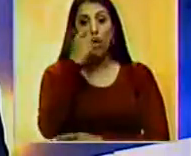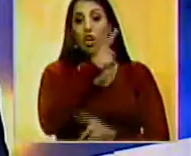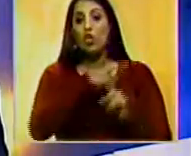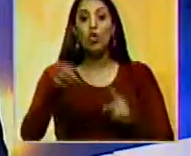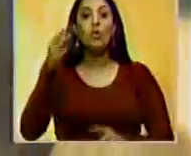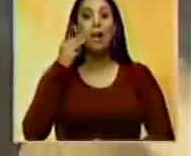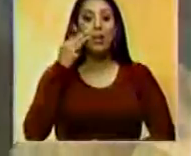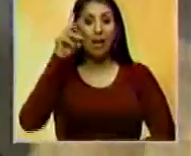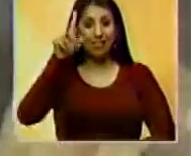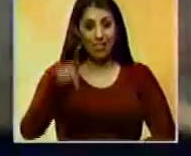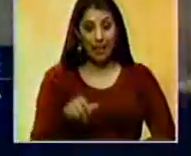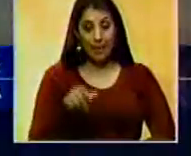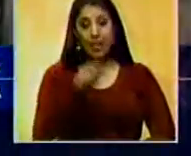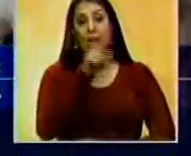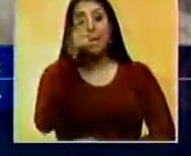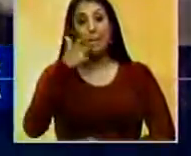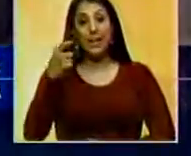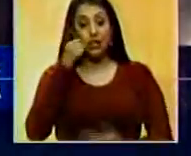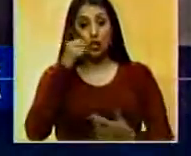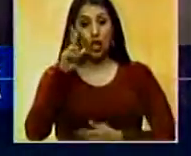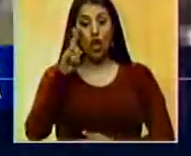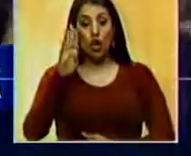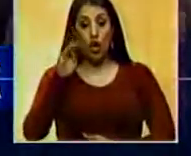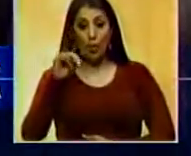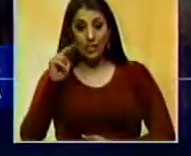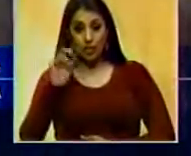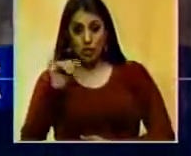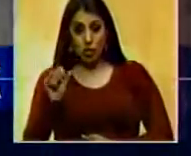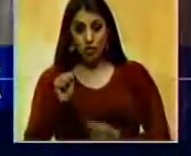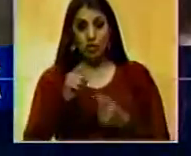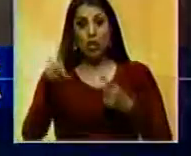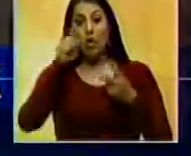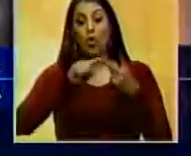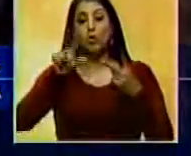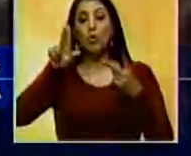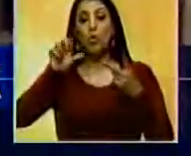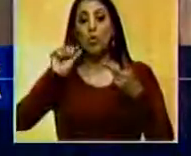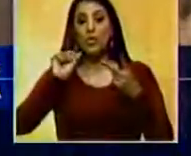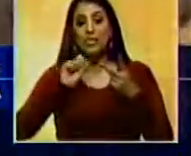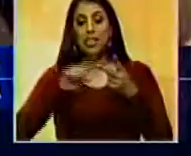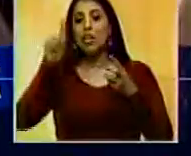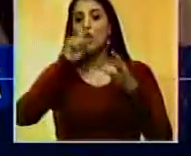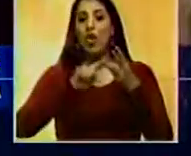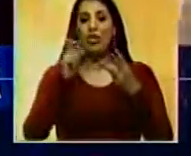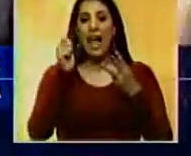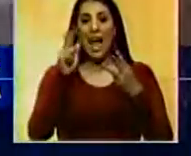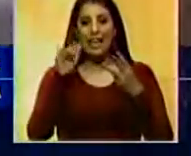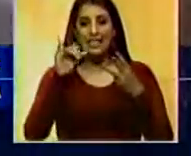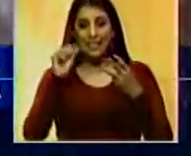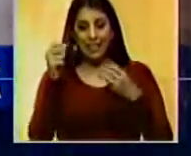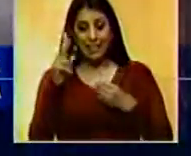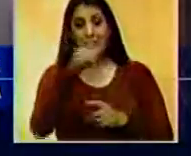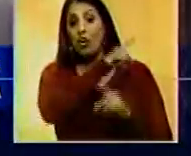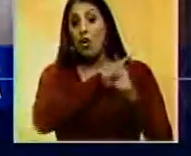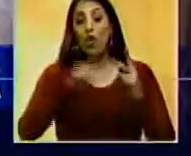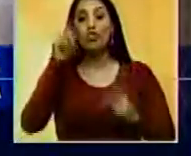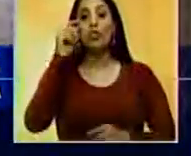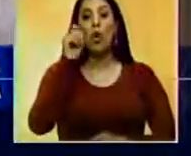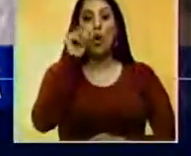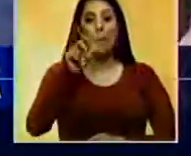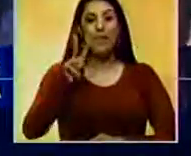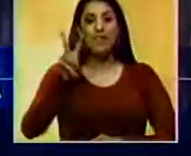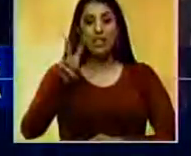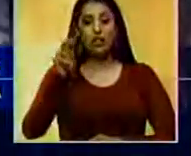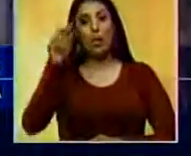marihuana los implicados son los venezolanos robinson martínez caraballo luis gerardo tovar y arístides ruiz así como los dominicanos víctor